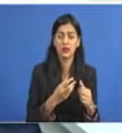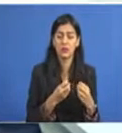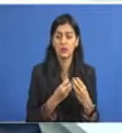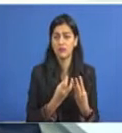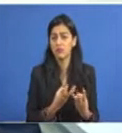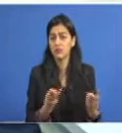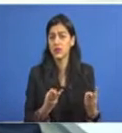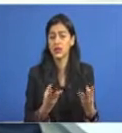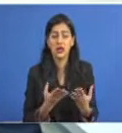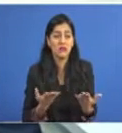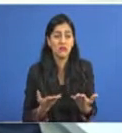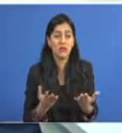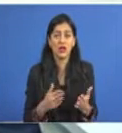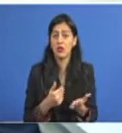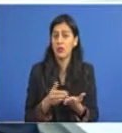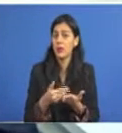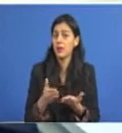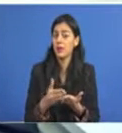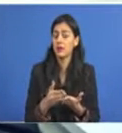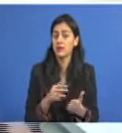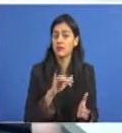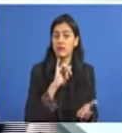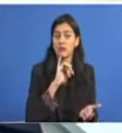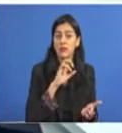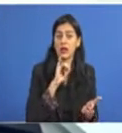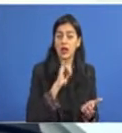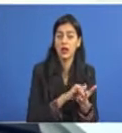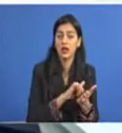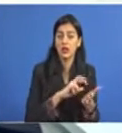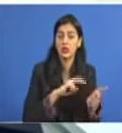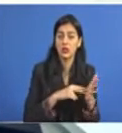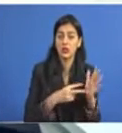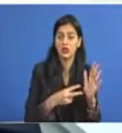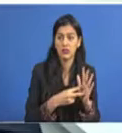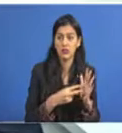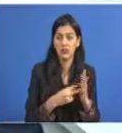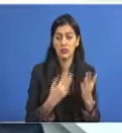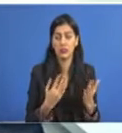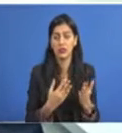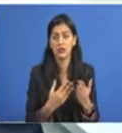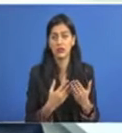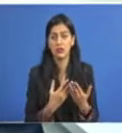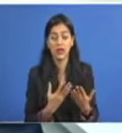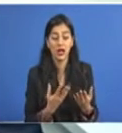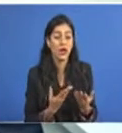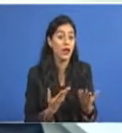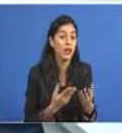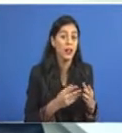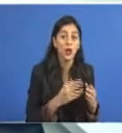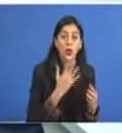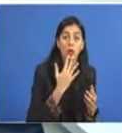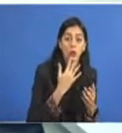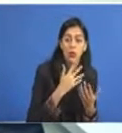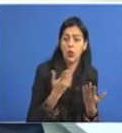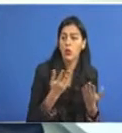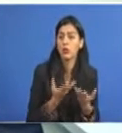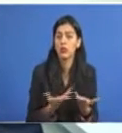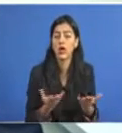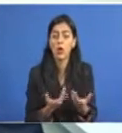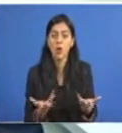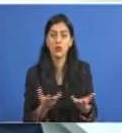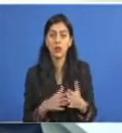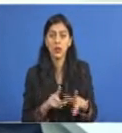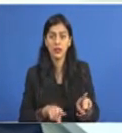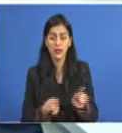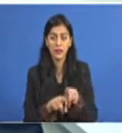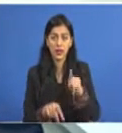del producto. Esto significa textura, color, dimensión, peso. Igualmente, identificar cómo voy a entregar ese